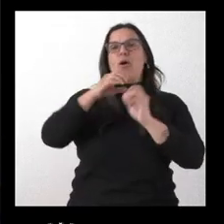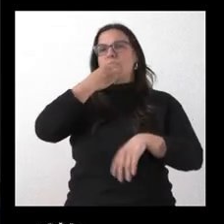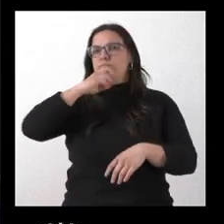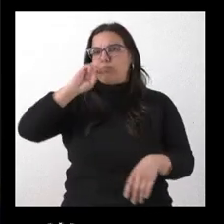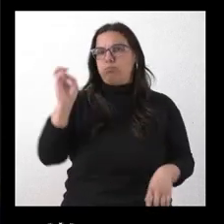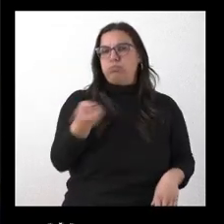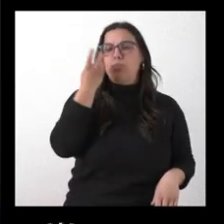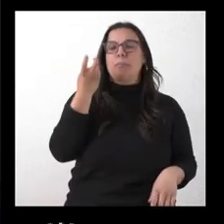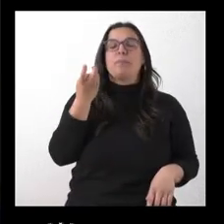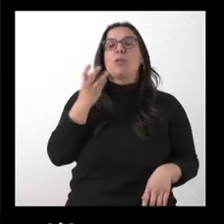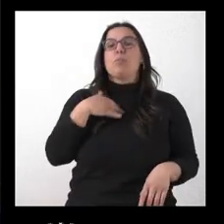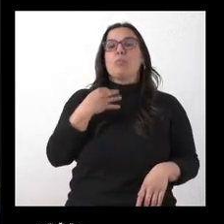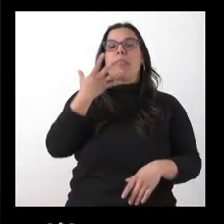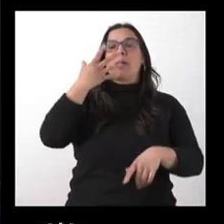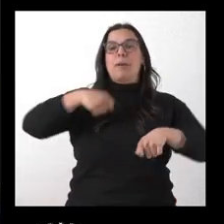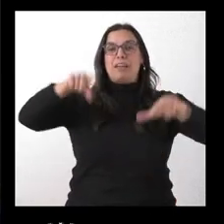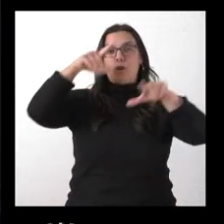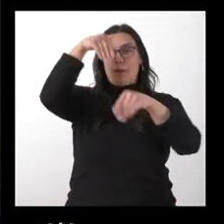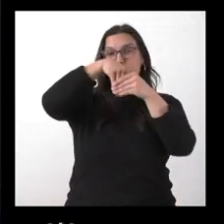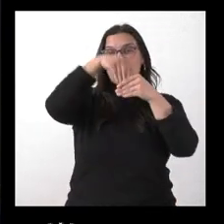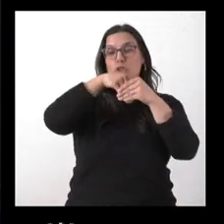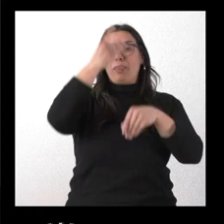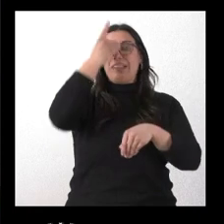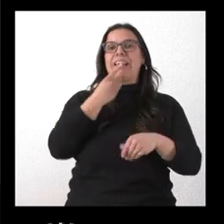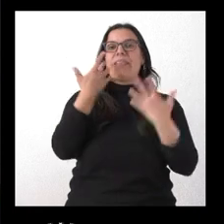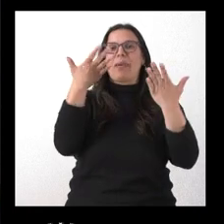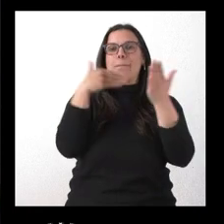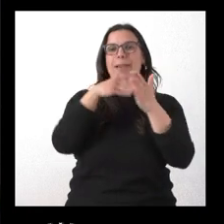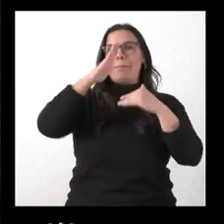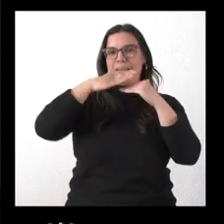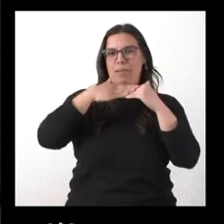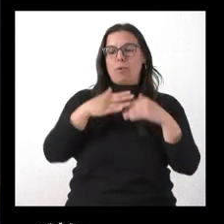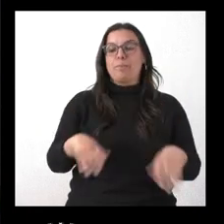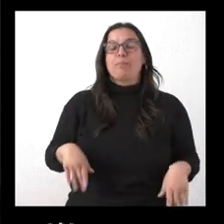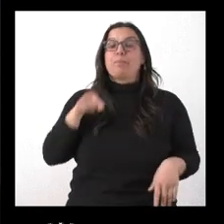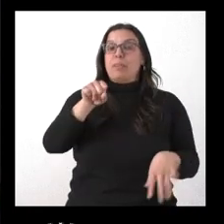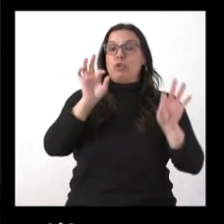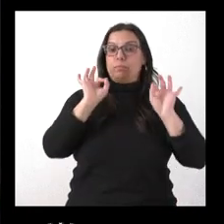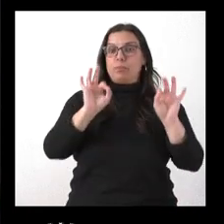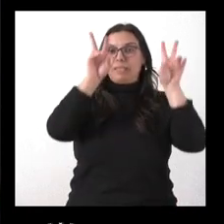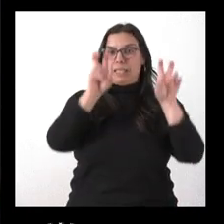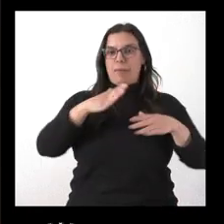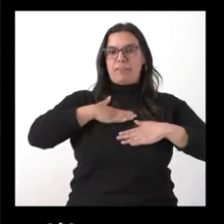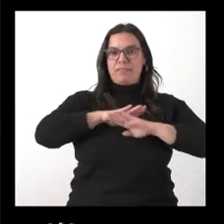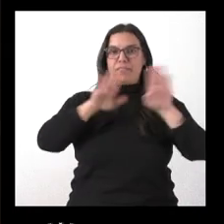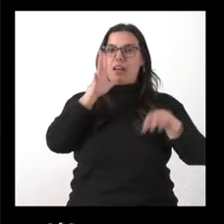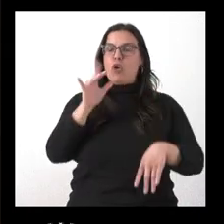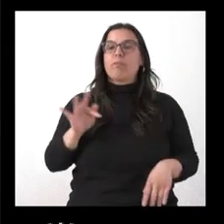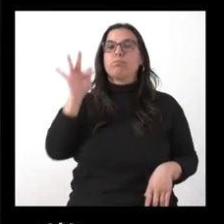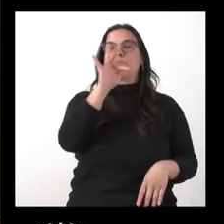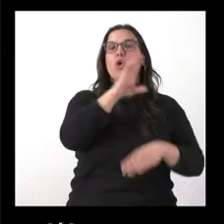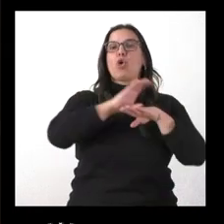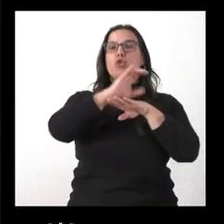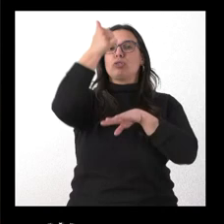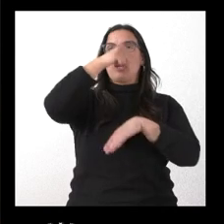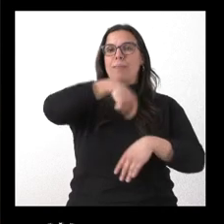dispondrá de un mínimo de 10.000 contenidos digitales Y esto es lo que les tenía yo que señalar inicialmente y sin más pues te doy la palabra el consejero de la presidencia